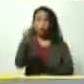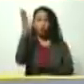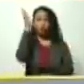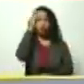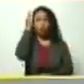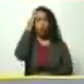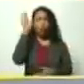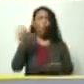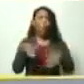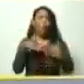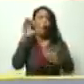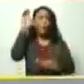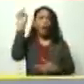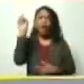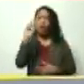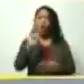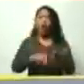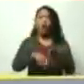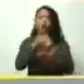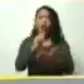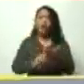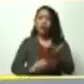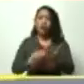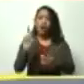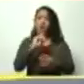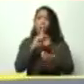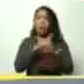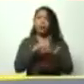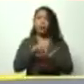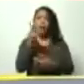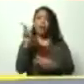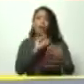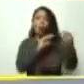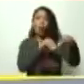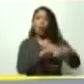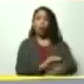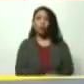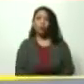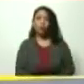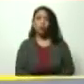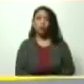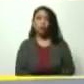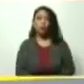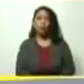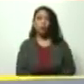cuál es el país que no lo ha firmado y que no forma parte de ese pacto